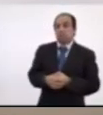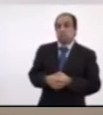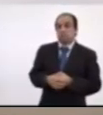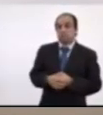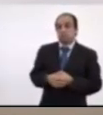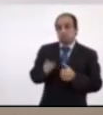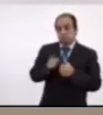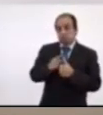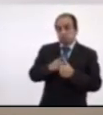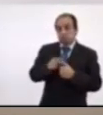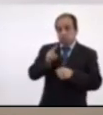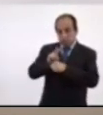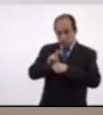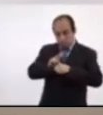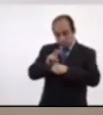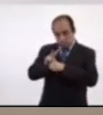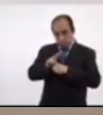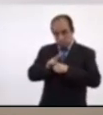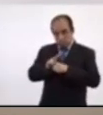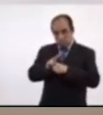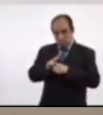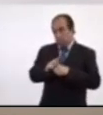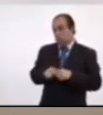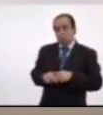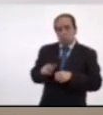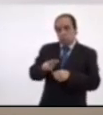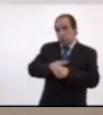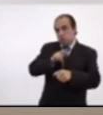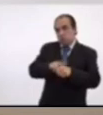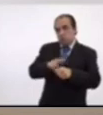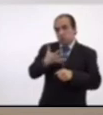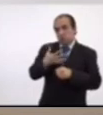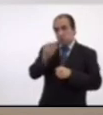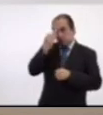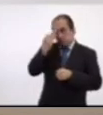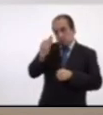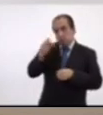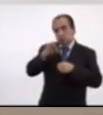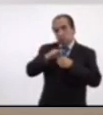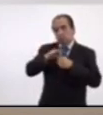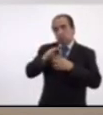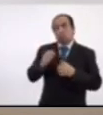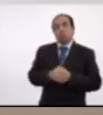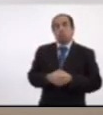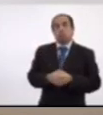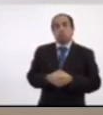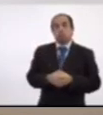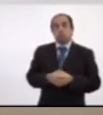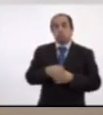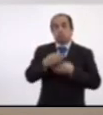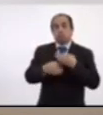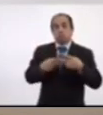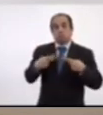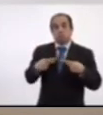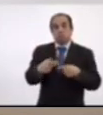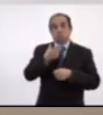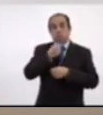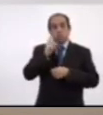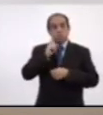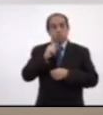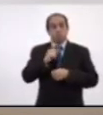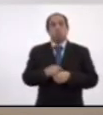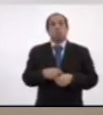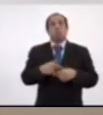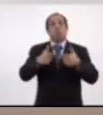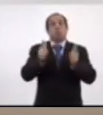Esencialmente va a estar vigilando como vigila normalmente en periodos electorales, y a todos los candidatos, candidatas de cualquier